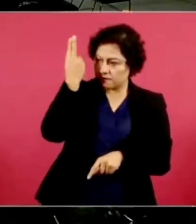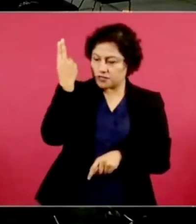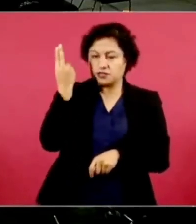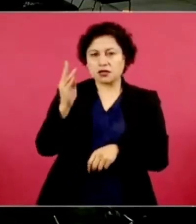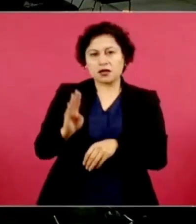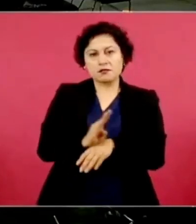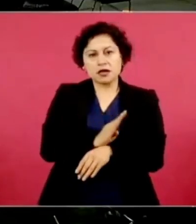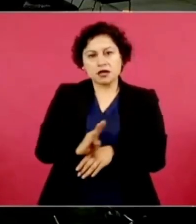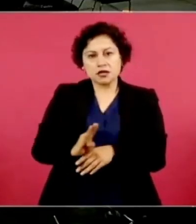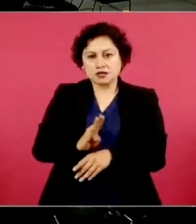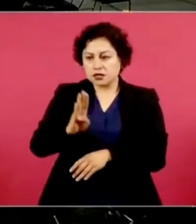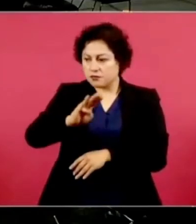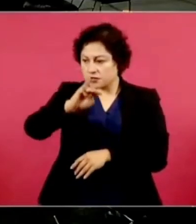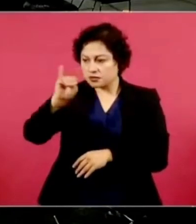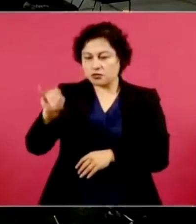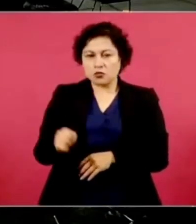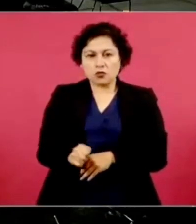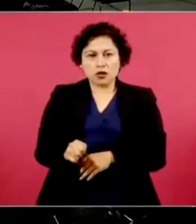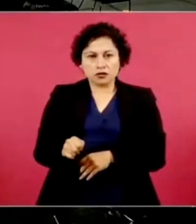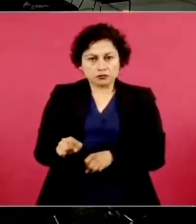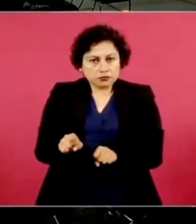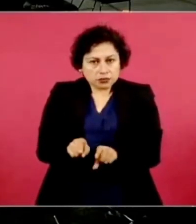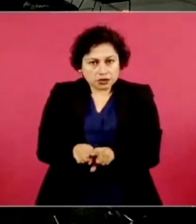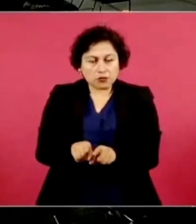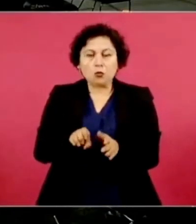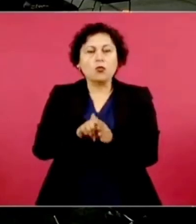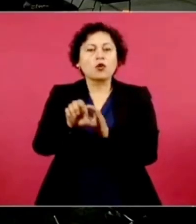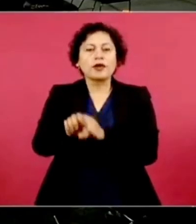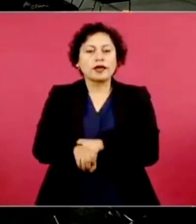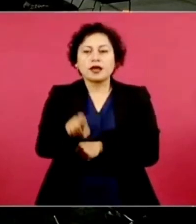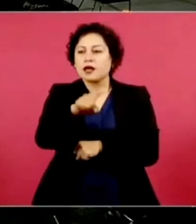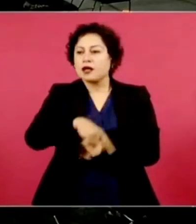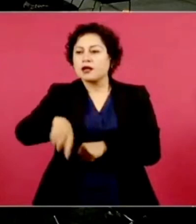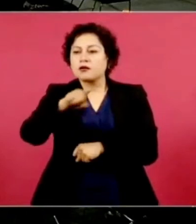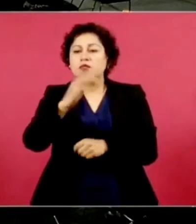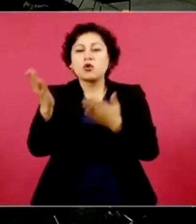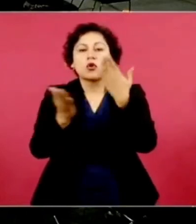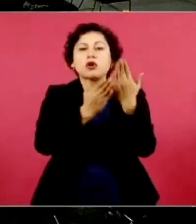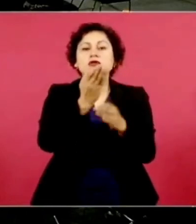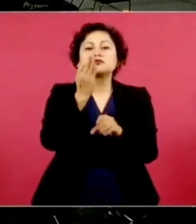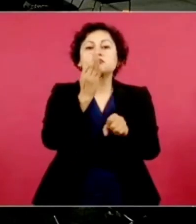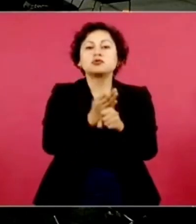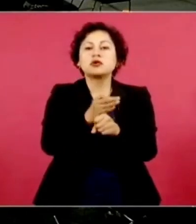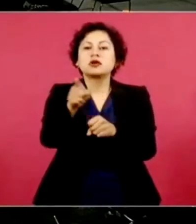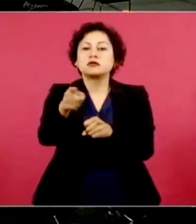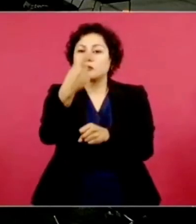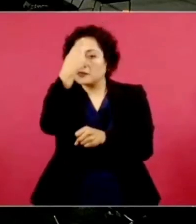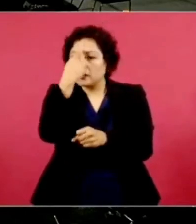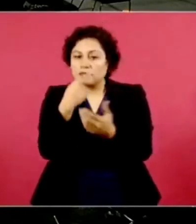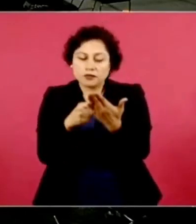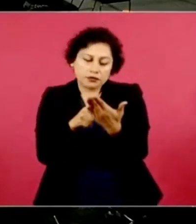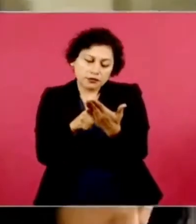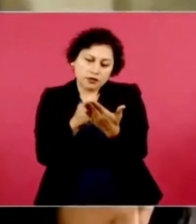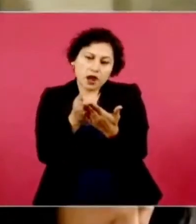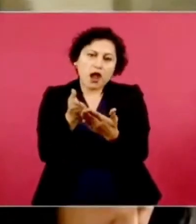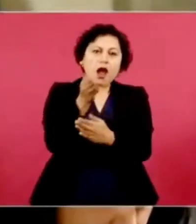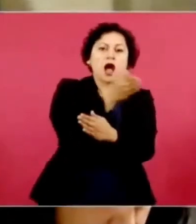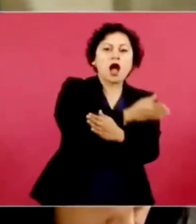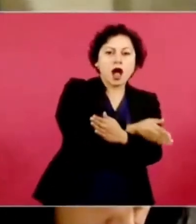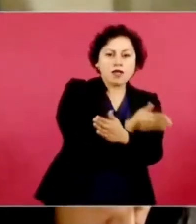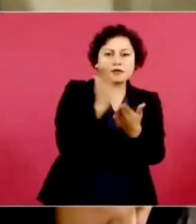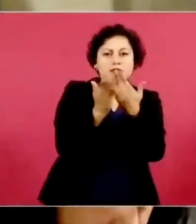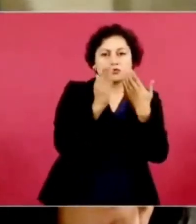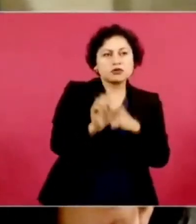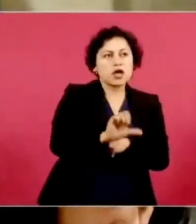que aquellos que tienen estudios previos en una universidad ajena a Benito Juárez ya no puedan seguir